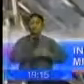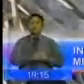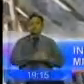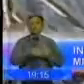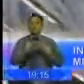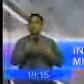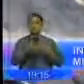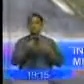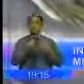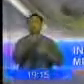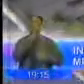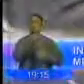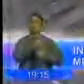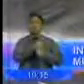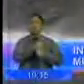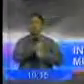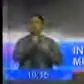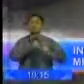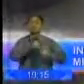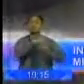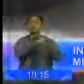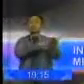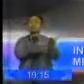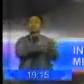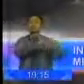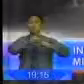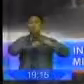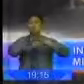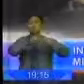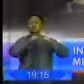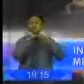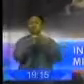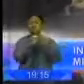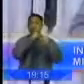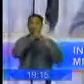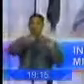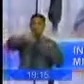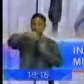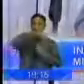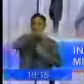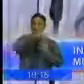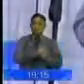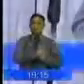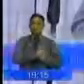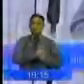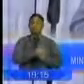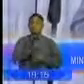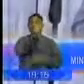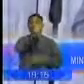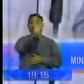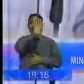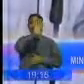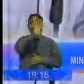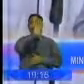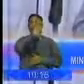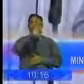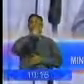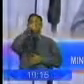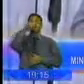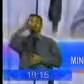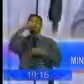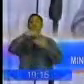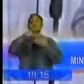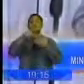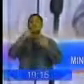fuentes de empleos y se desarrollaron programas de gestión social y ambiental. Más de 4 millones de dólares han sido entregados ya